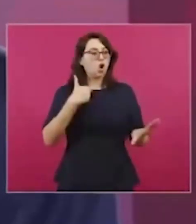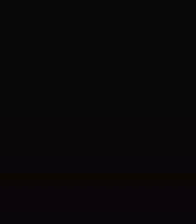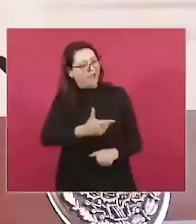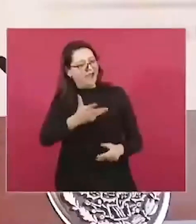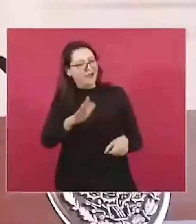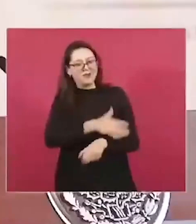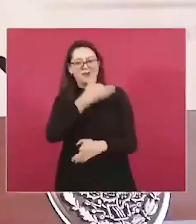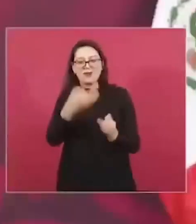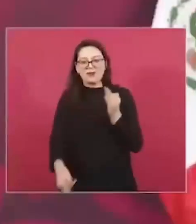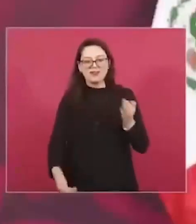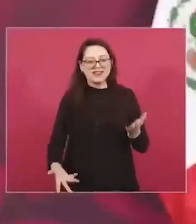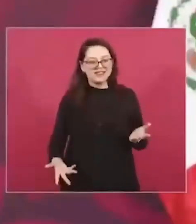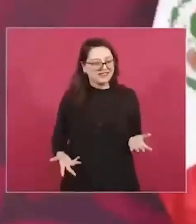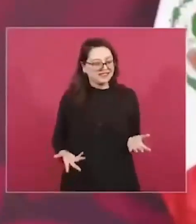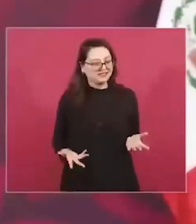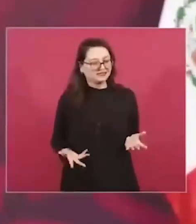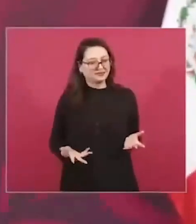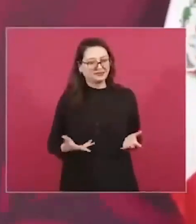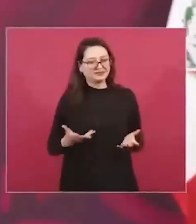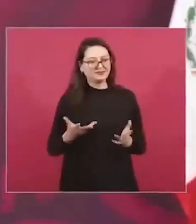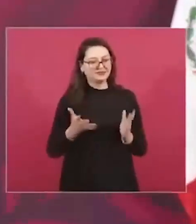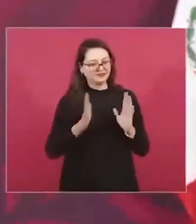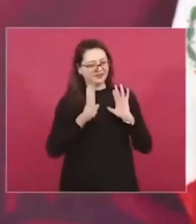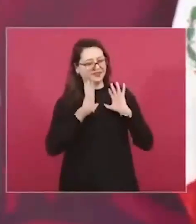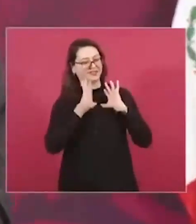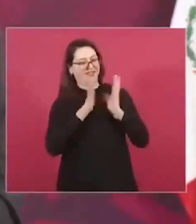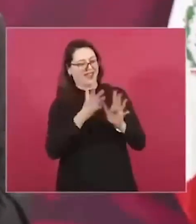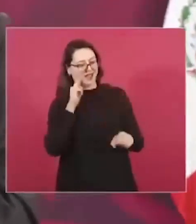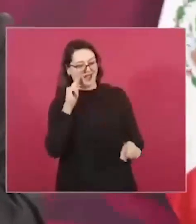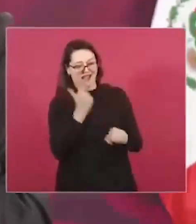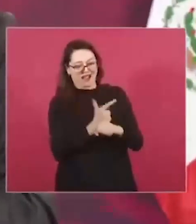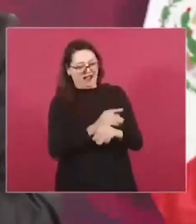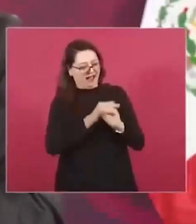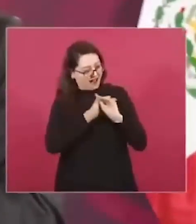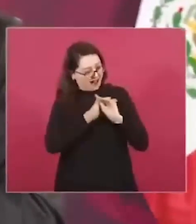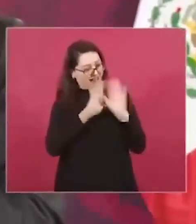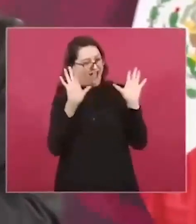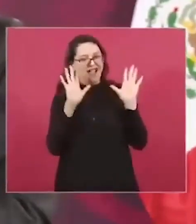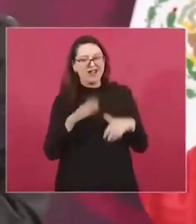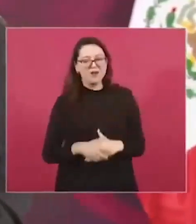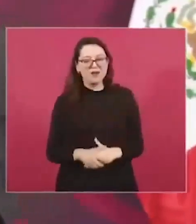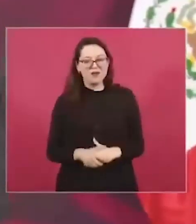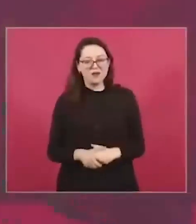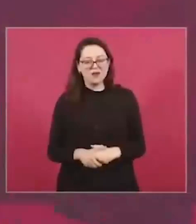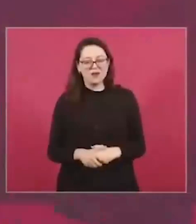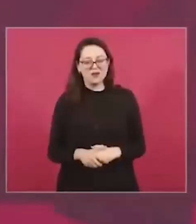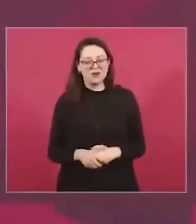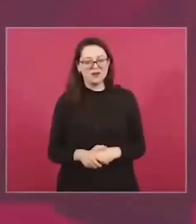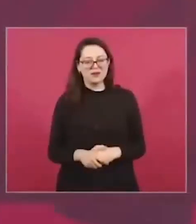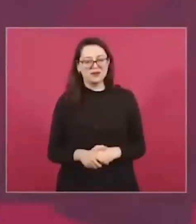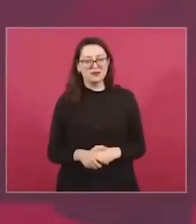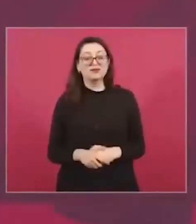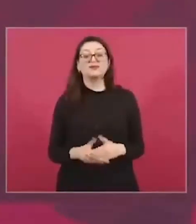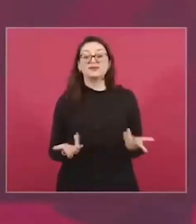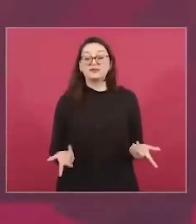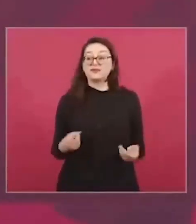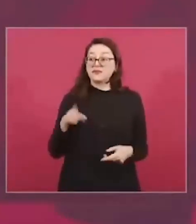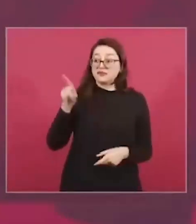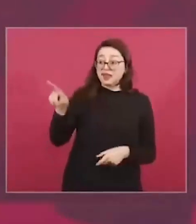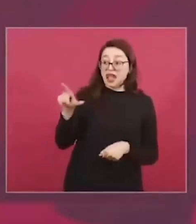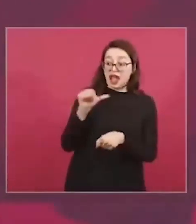temas sin duda interesantes, como el tema de las pensiones, aunque cuando uno revisa ya la iniciativa, pues está